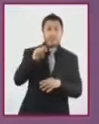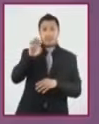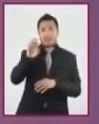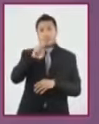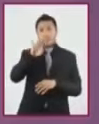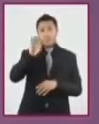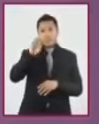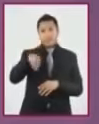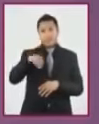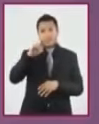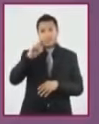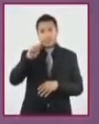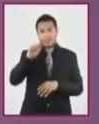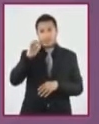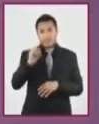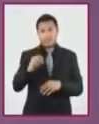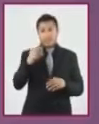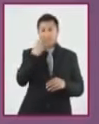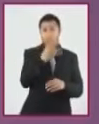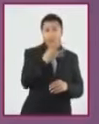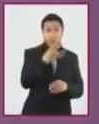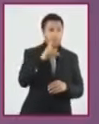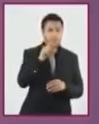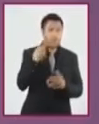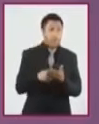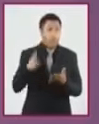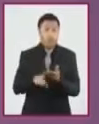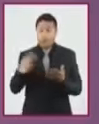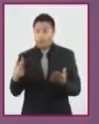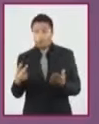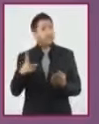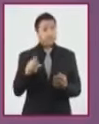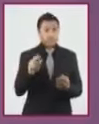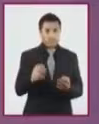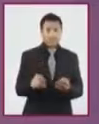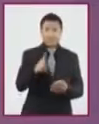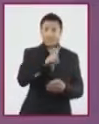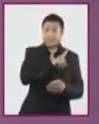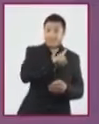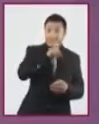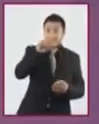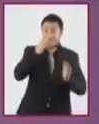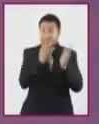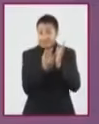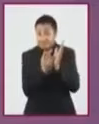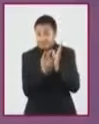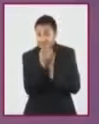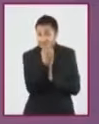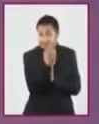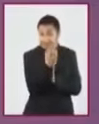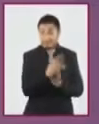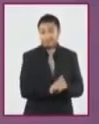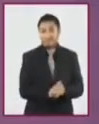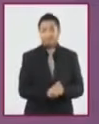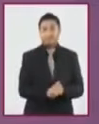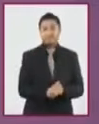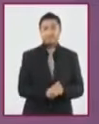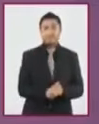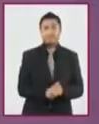que sea el doble de un terremoto de magnitud 2, sino 100 veces mayor.